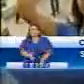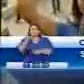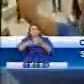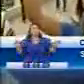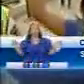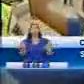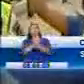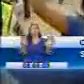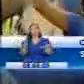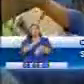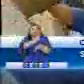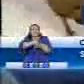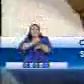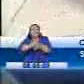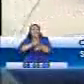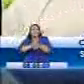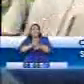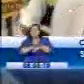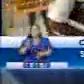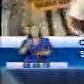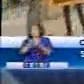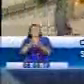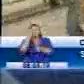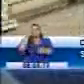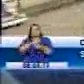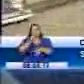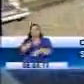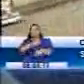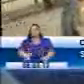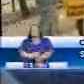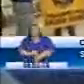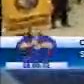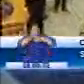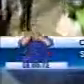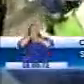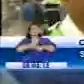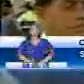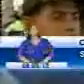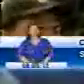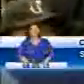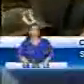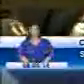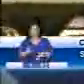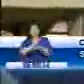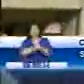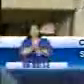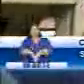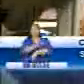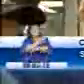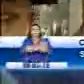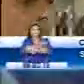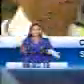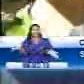dentro del año de la seguridad Vial que lo hemos declarado el 2015 en la comisión de tránsito del Ecuador ustedes vieron la semana pasada estuvimos fuera de las